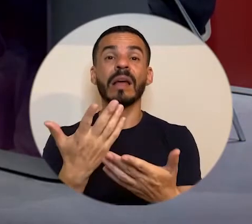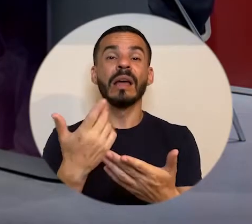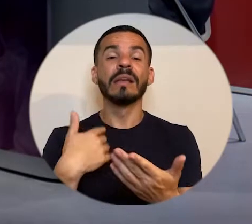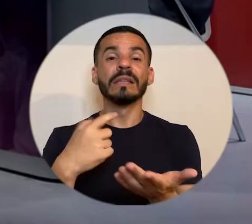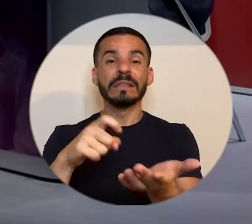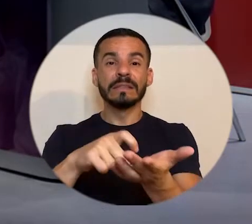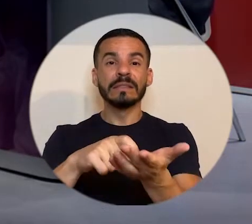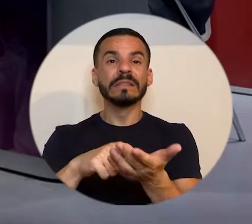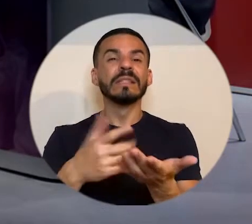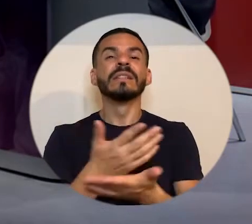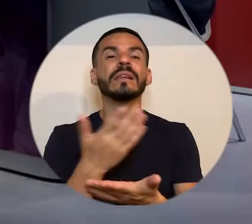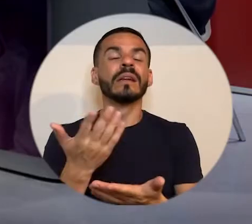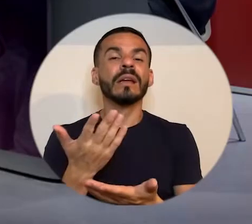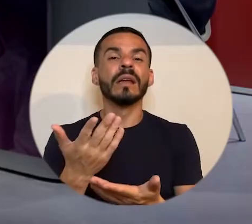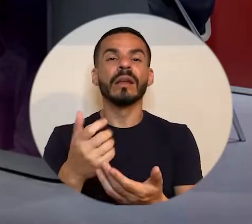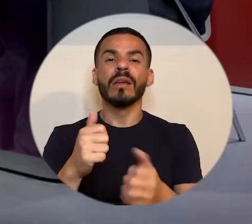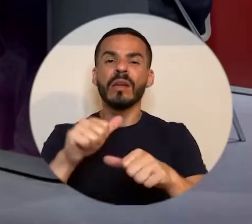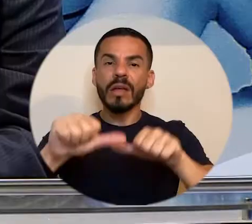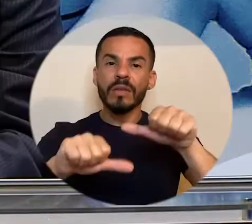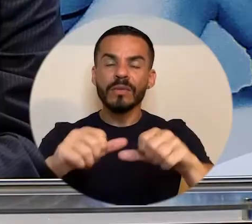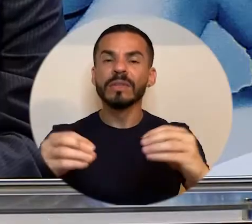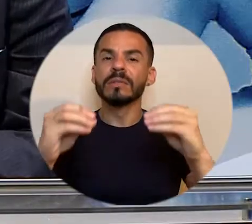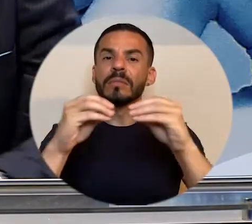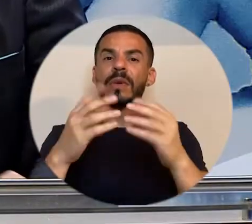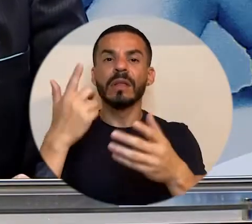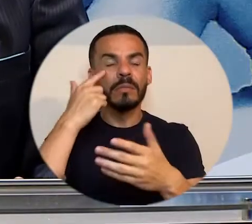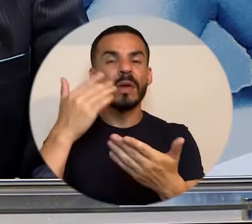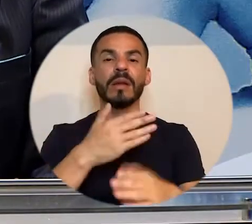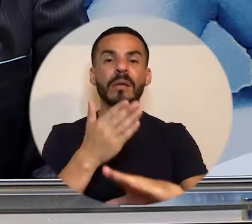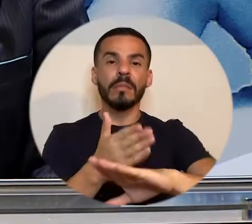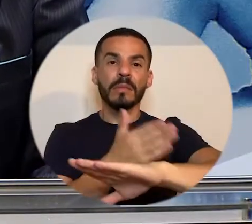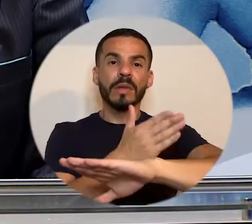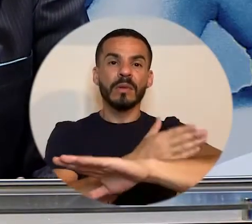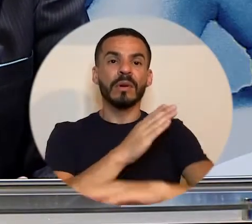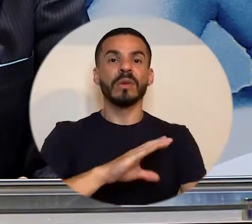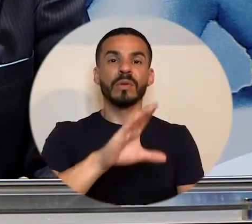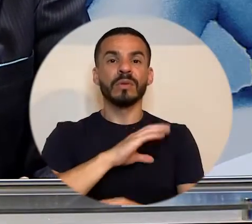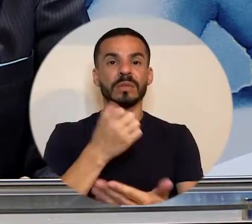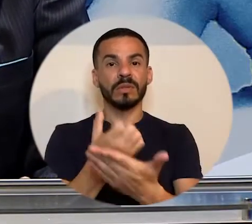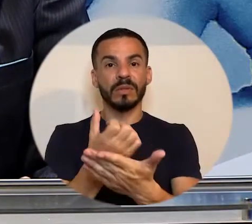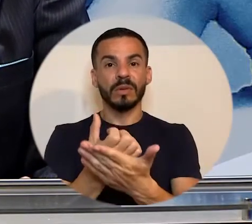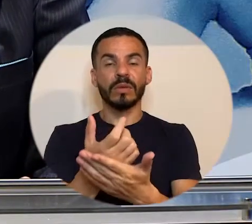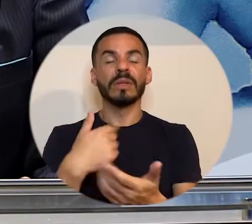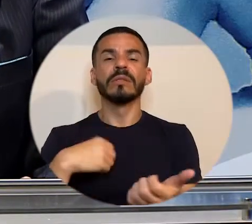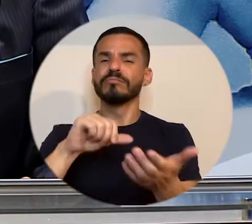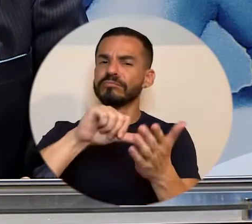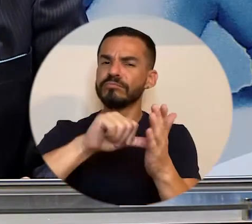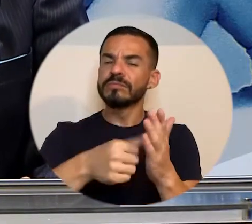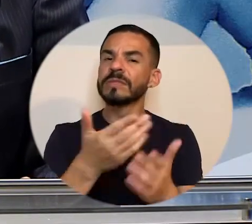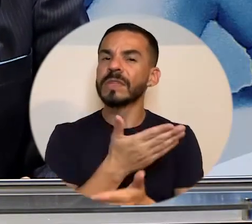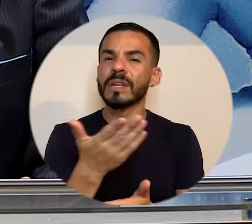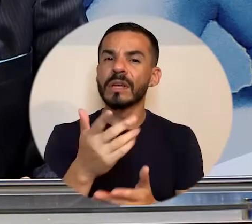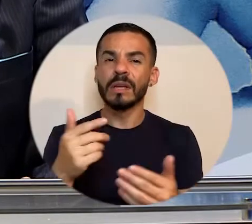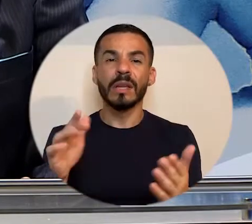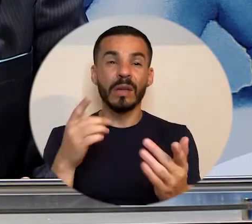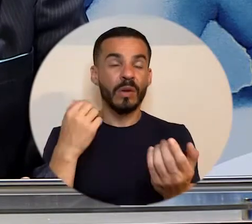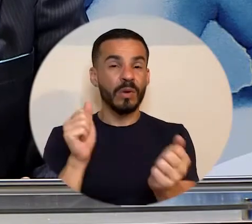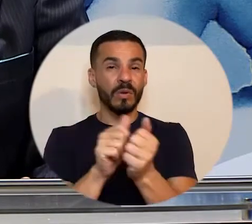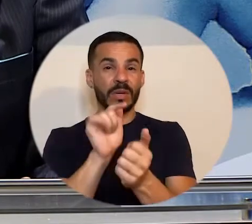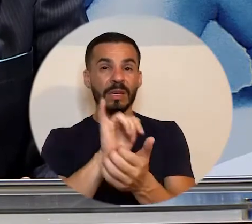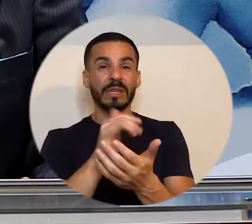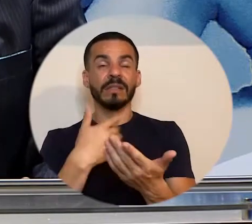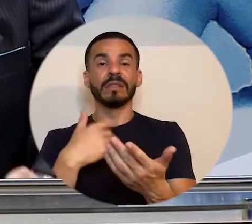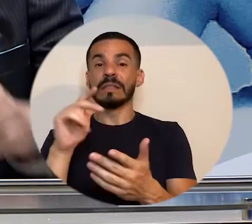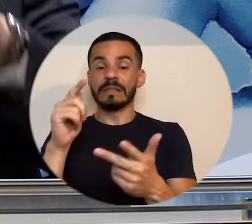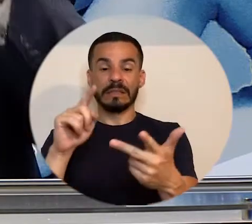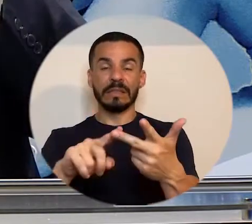elemento hace que se requiera un esfuerzo mayor para mejorar las condiciones de la economía. Y señalo, a la